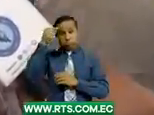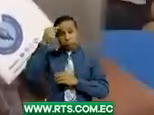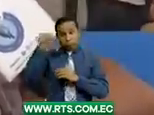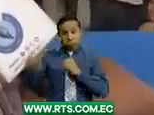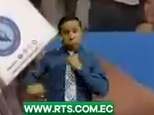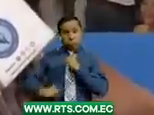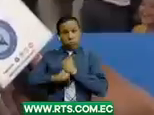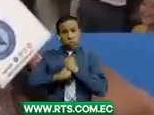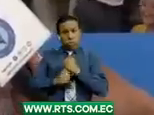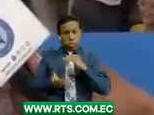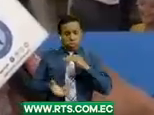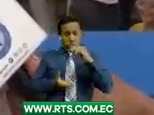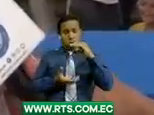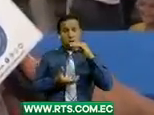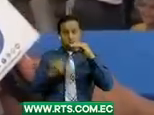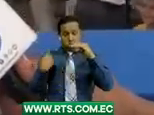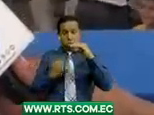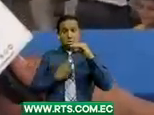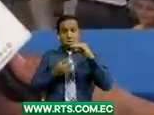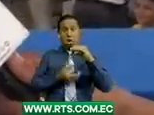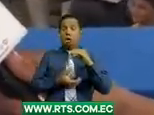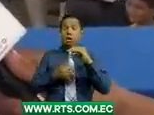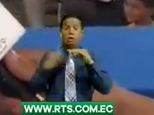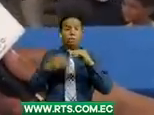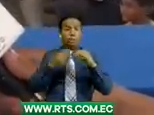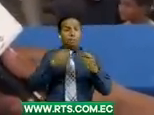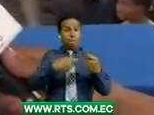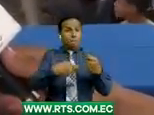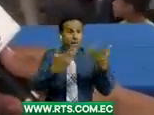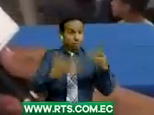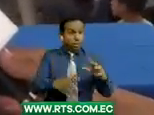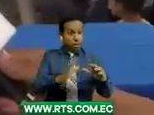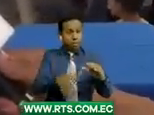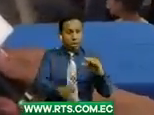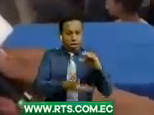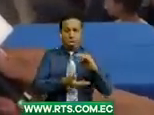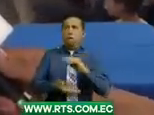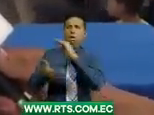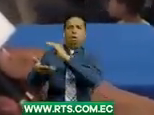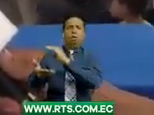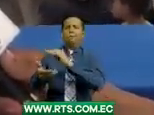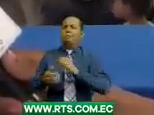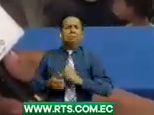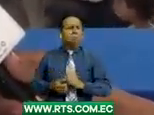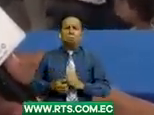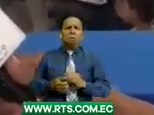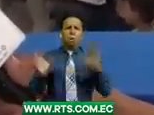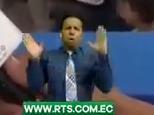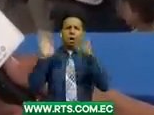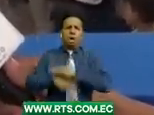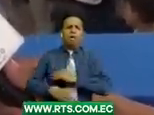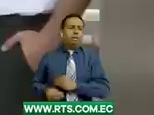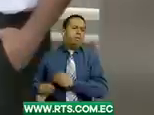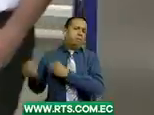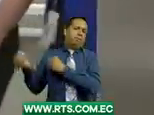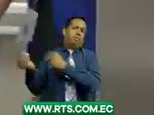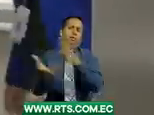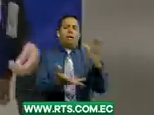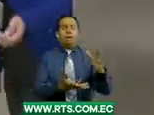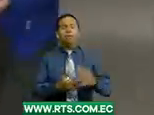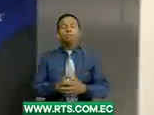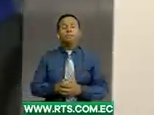reembolsable, es decir, un dinero que lo otorga gratuitamente el gobierno central a los gobiernos autónomos centralizados.